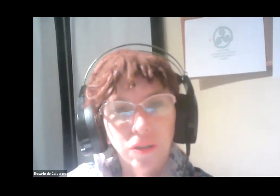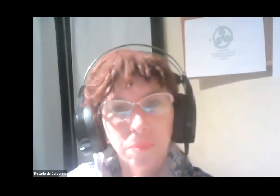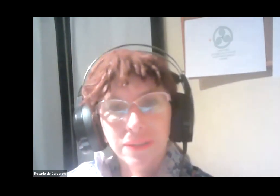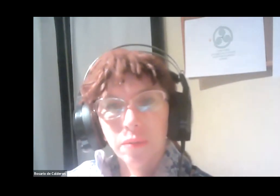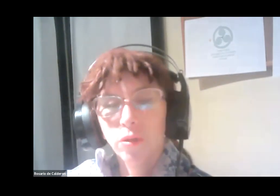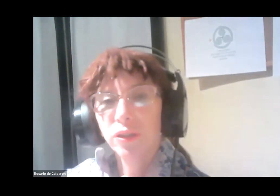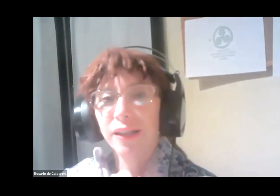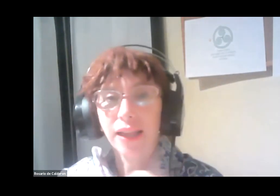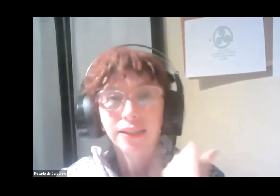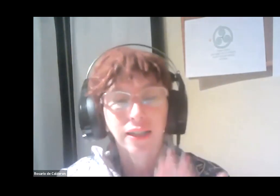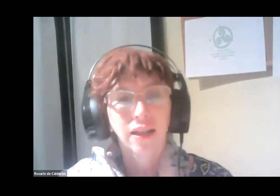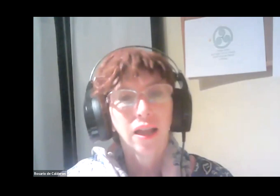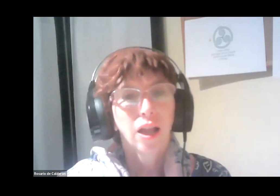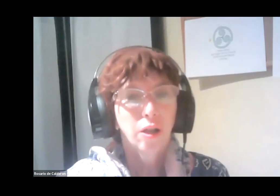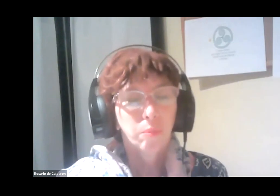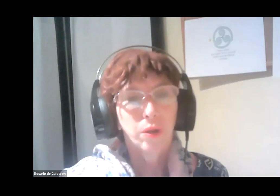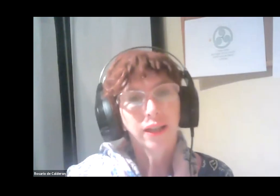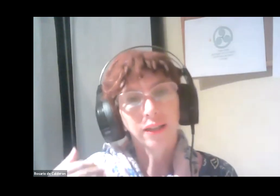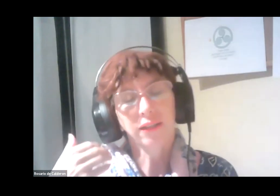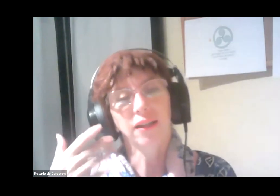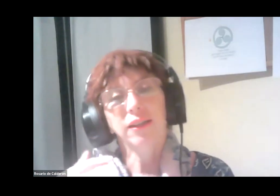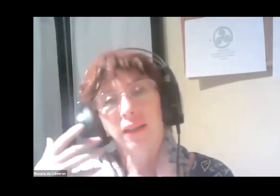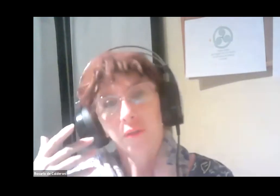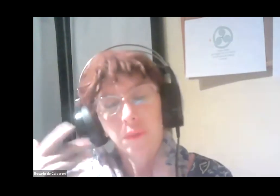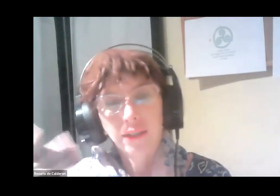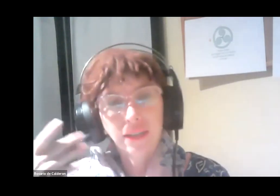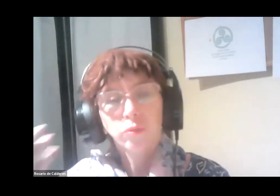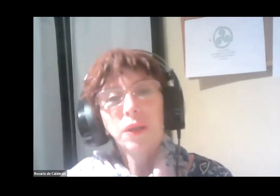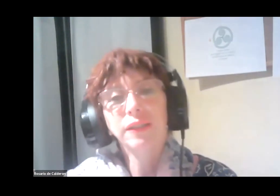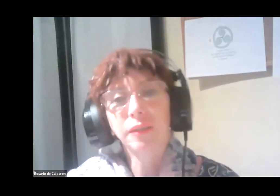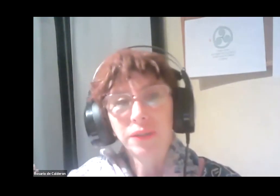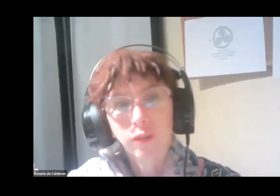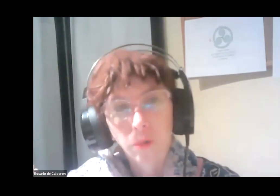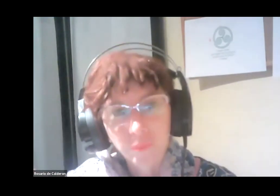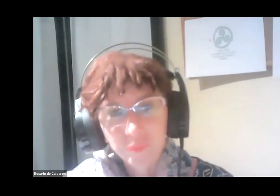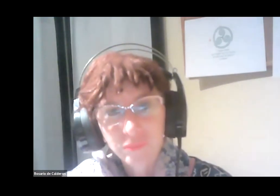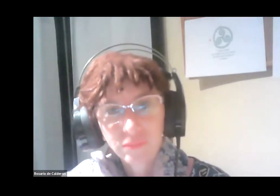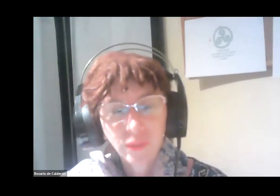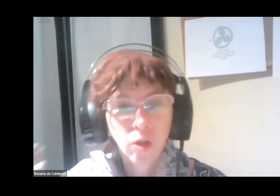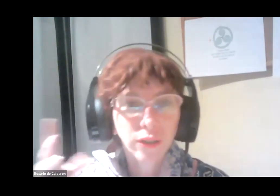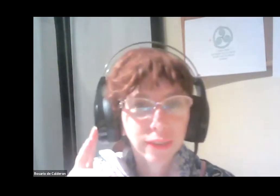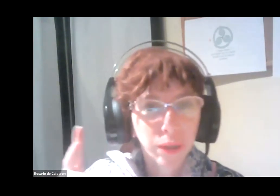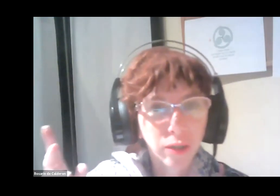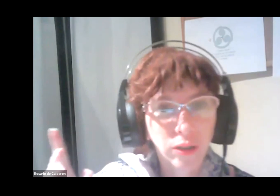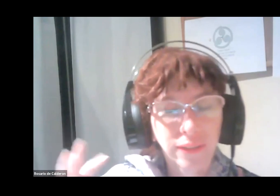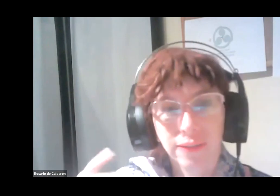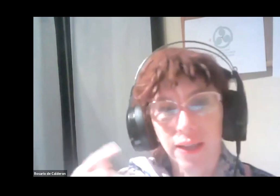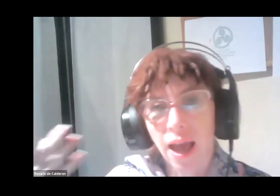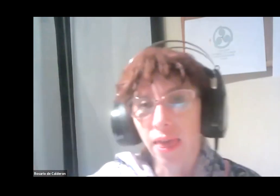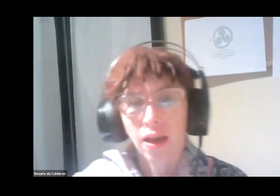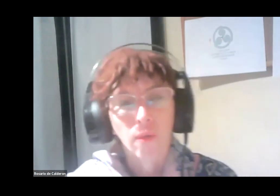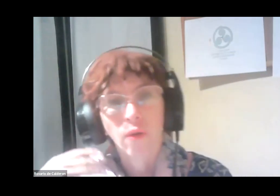nosotros empecemos el taller pueden hacer su participación no estoy bueno